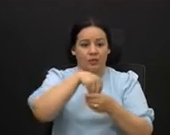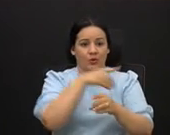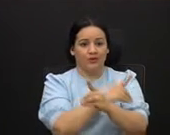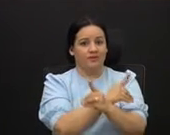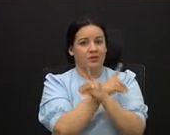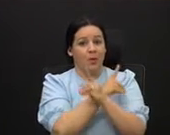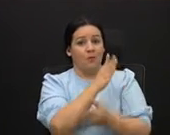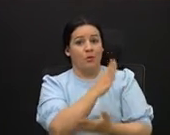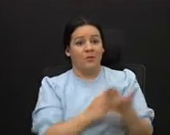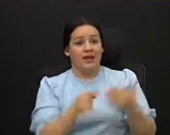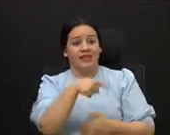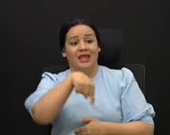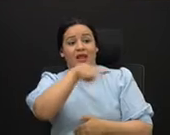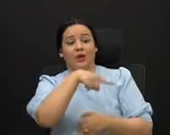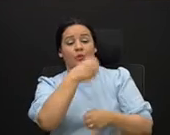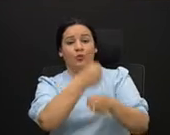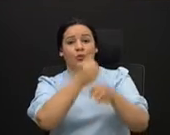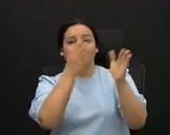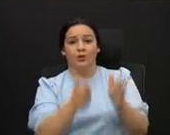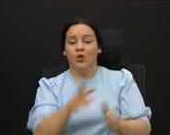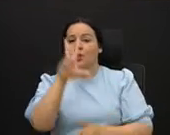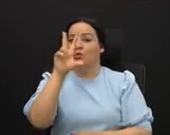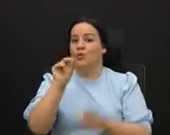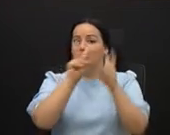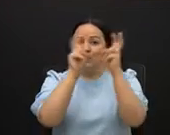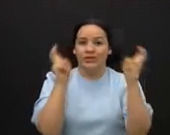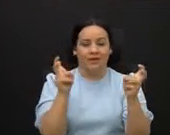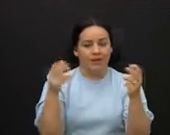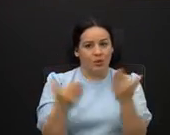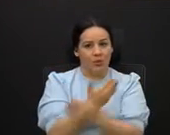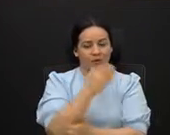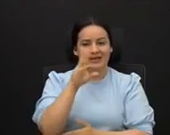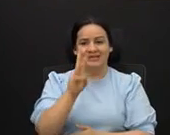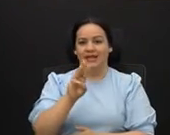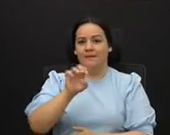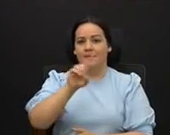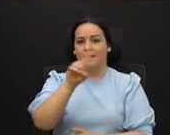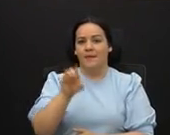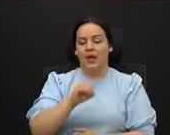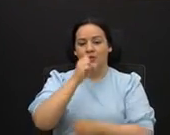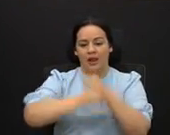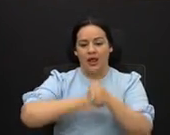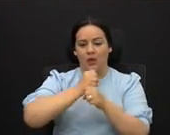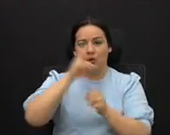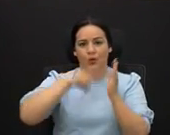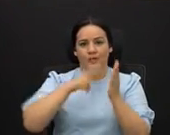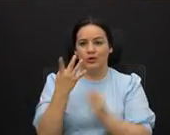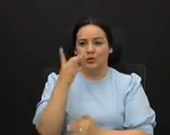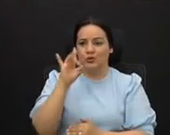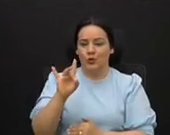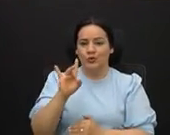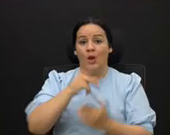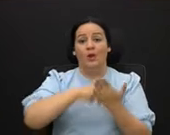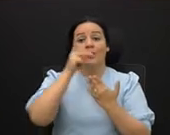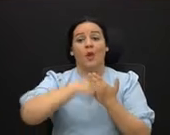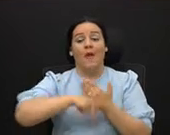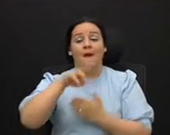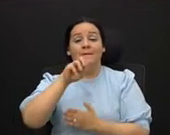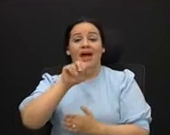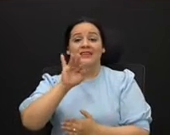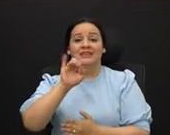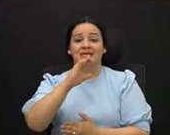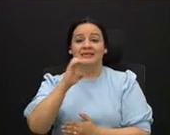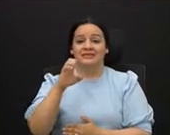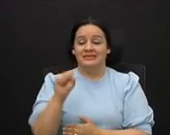funcionarios no es un tema nuevo. El 6 de marzo del 2018, en el programa de Matices de Radio Monumental,